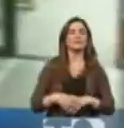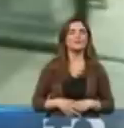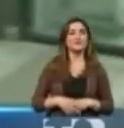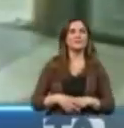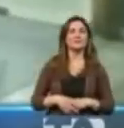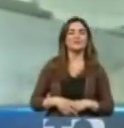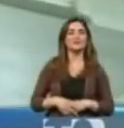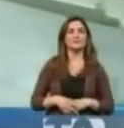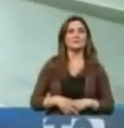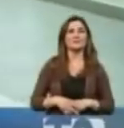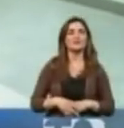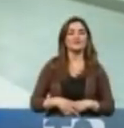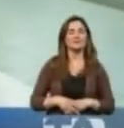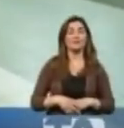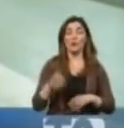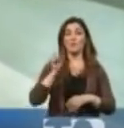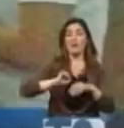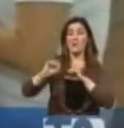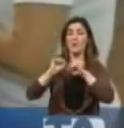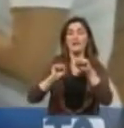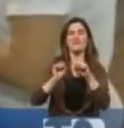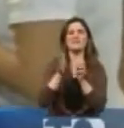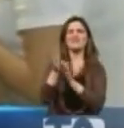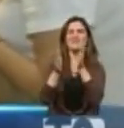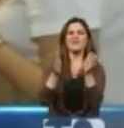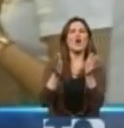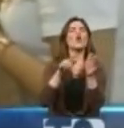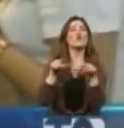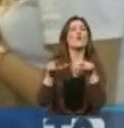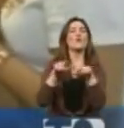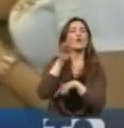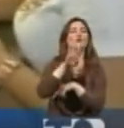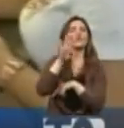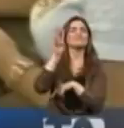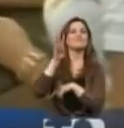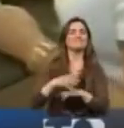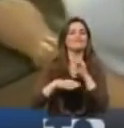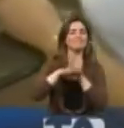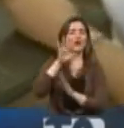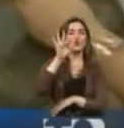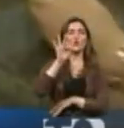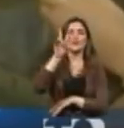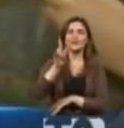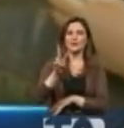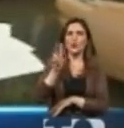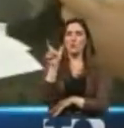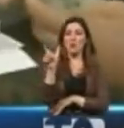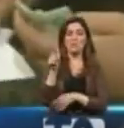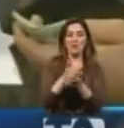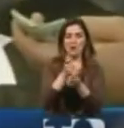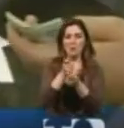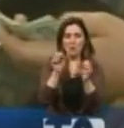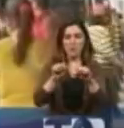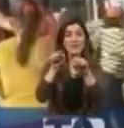comentábamos, entonces desde aquí se pueden partir a 446 destinos y hay más de 92 boleterías aquí